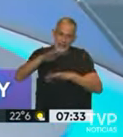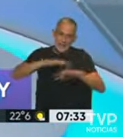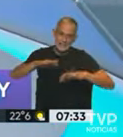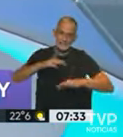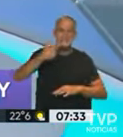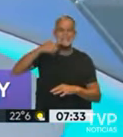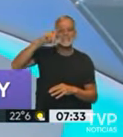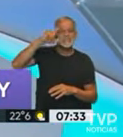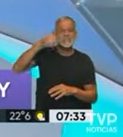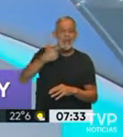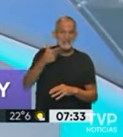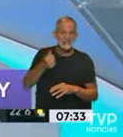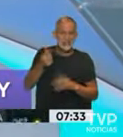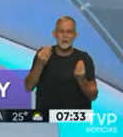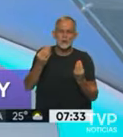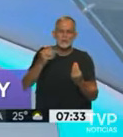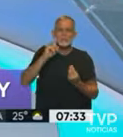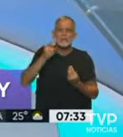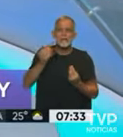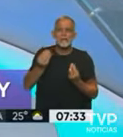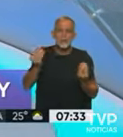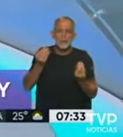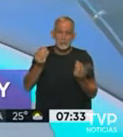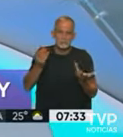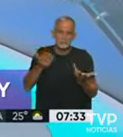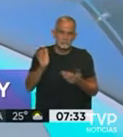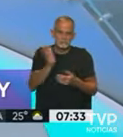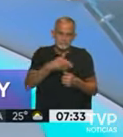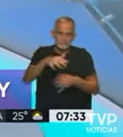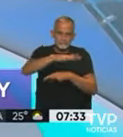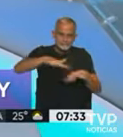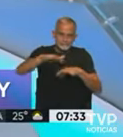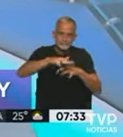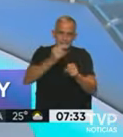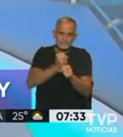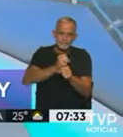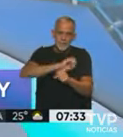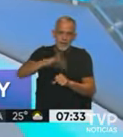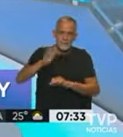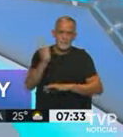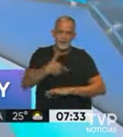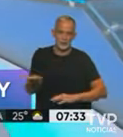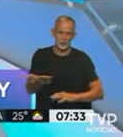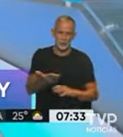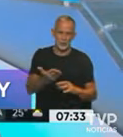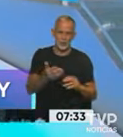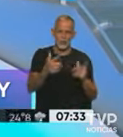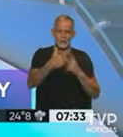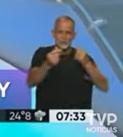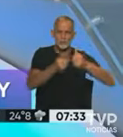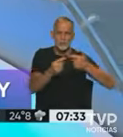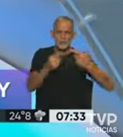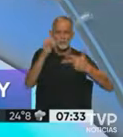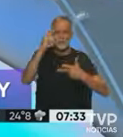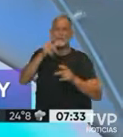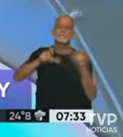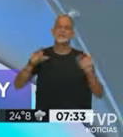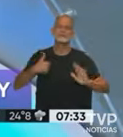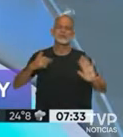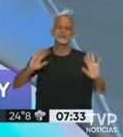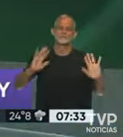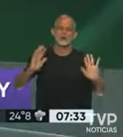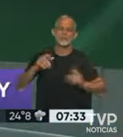senasa es porque hay un riesgo latente para toda la cuestión agropecuaria para toda la producción no para las personas